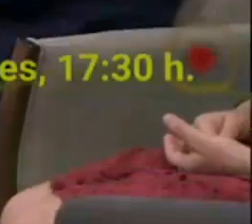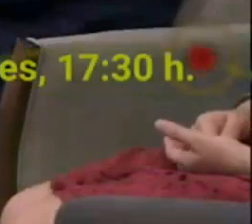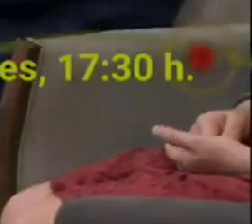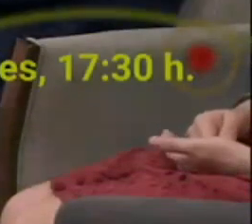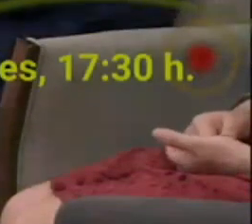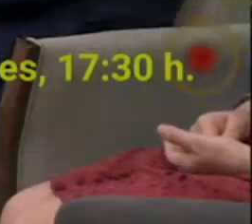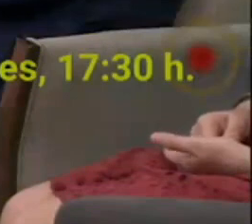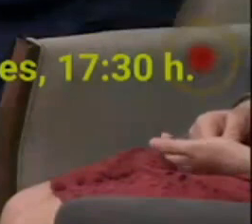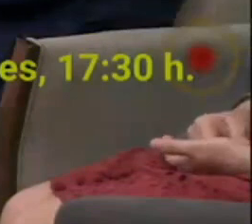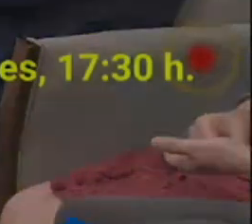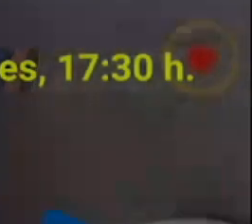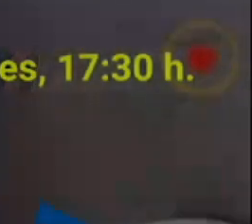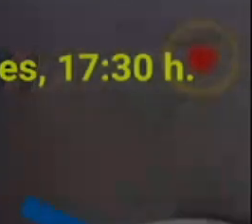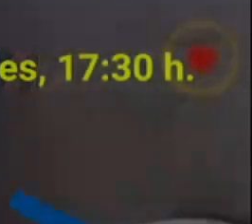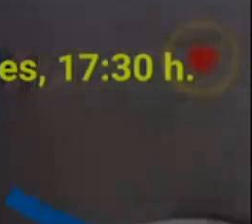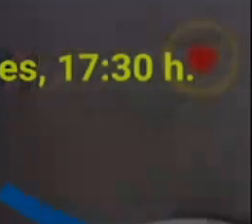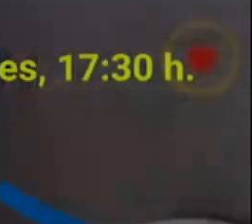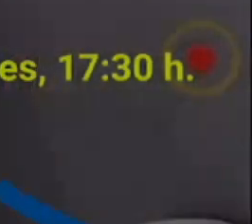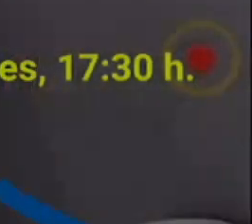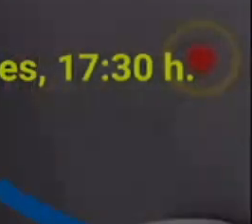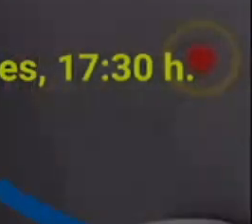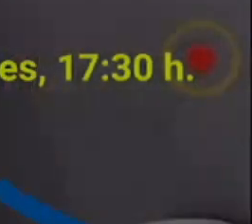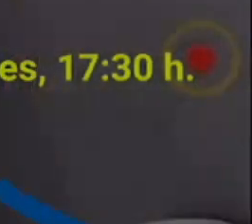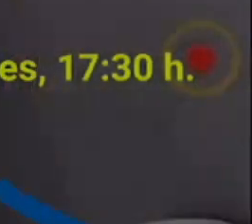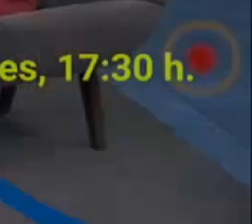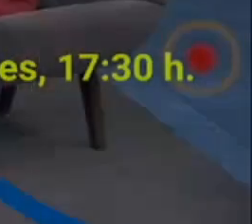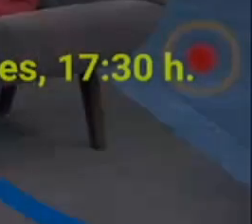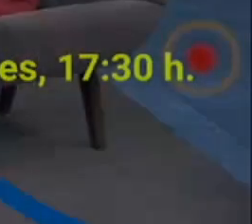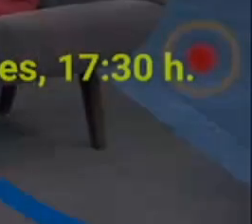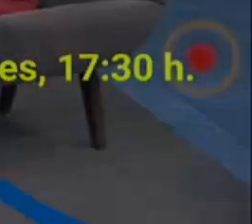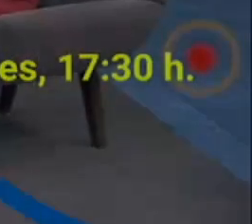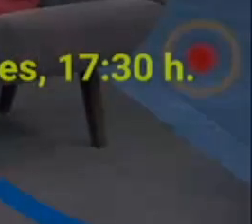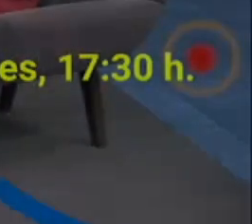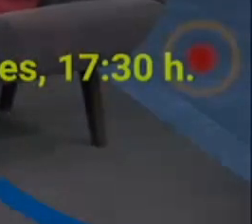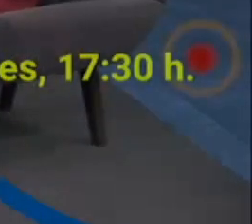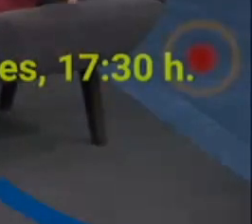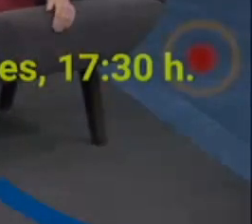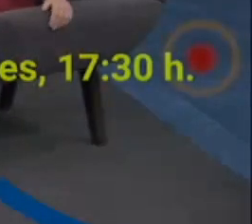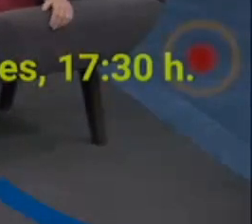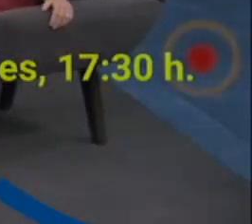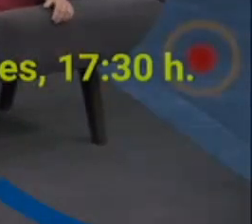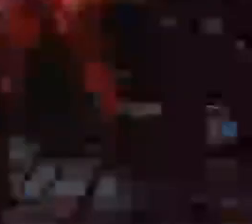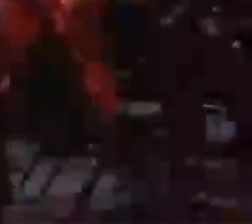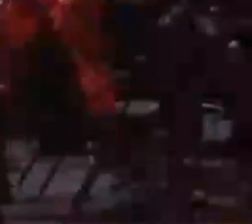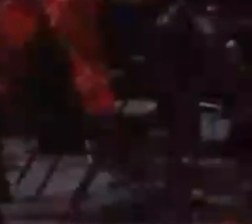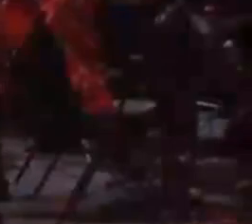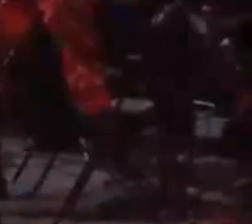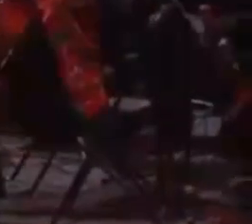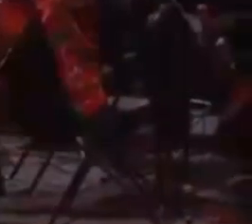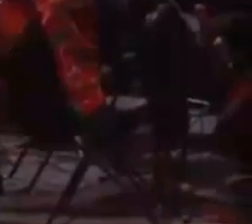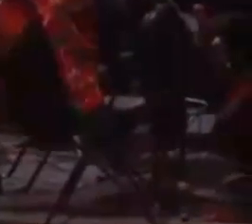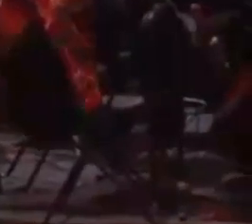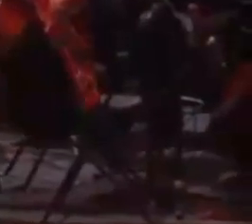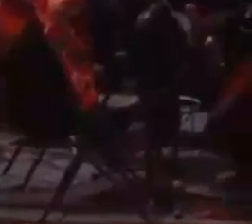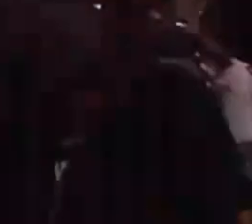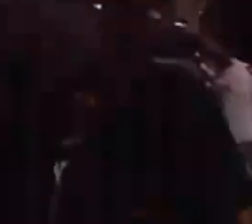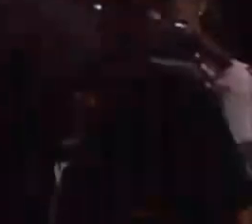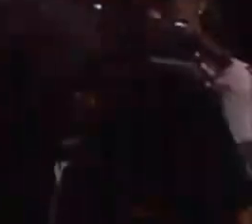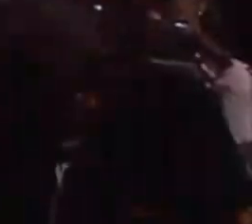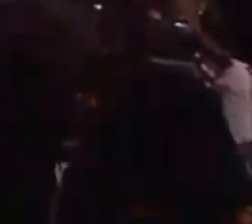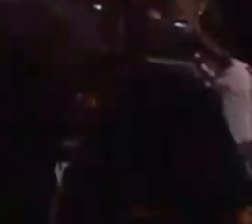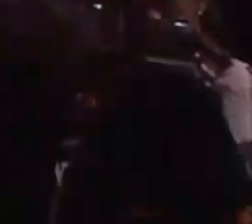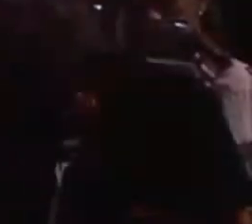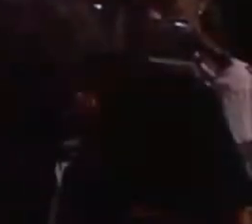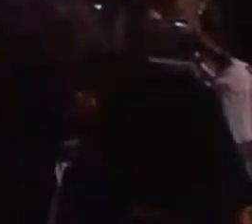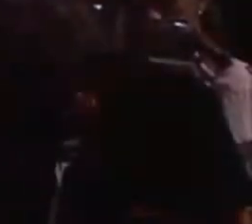del deporte en Algarabía TV, miércoles, 17:30 p.m. Niñas, niños